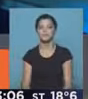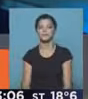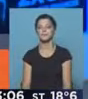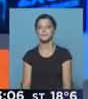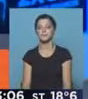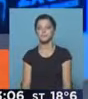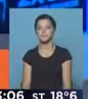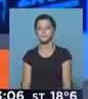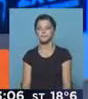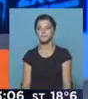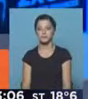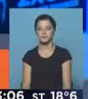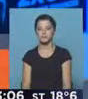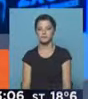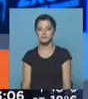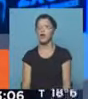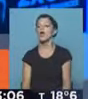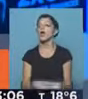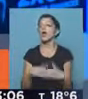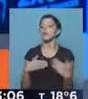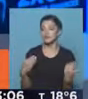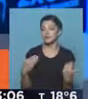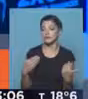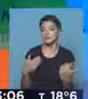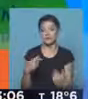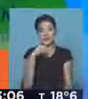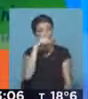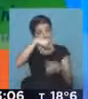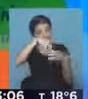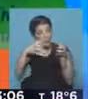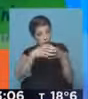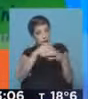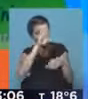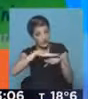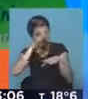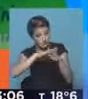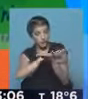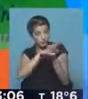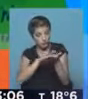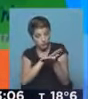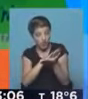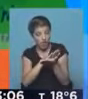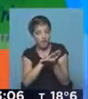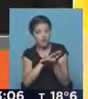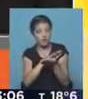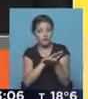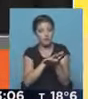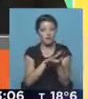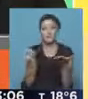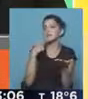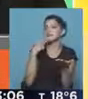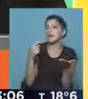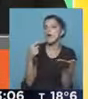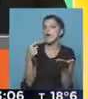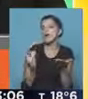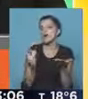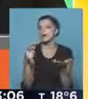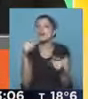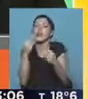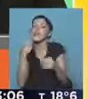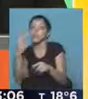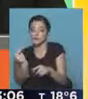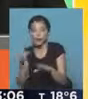que pensar que quienes están encargados de resolver las cosas las resolverían mejor que en un plebiscito es imaginarse una opción que no existe, porque